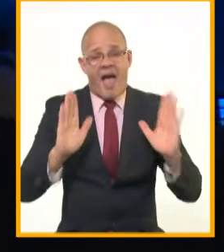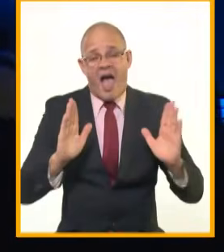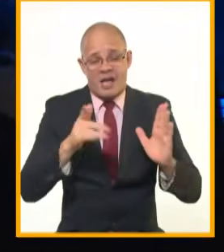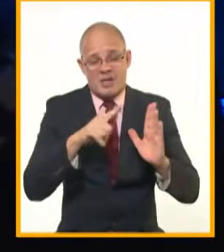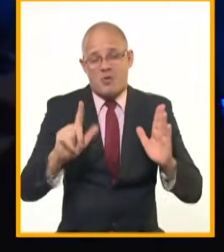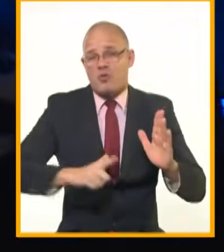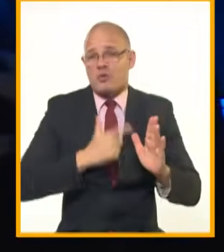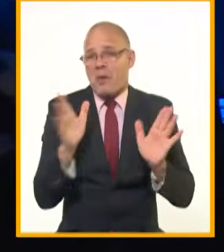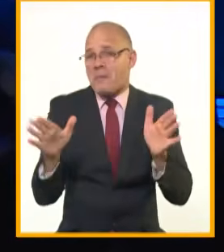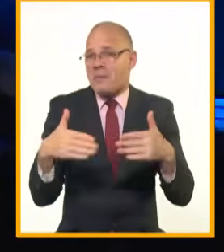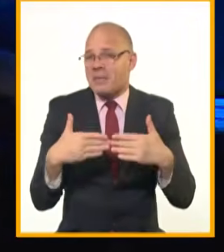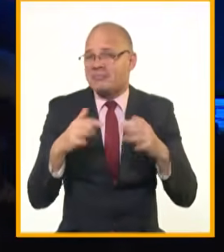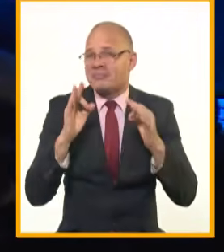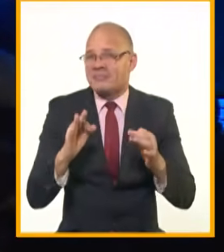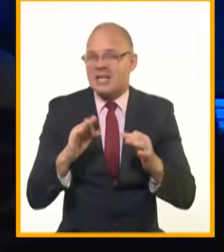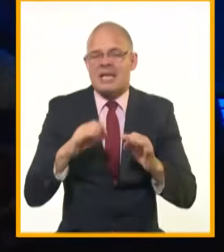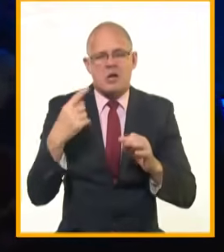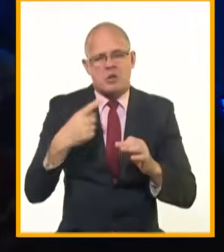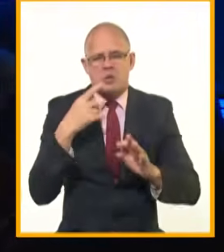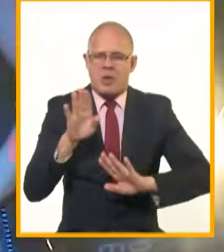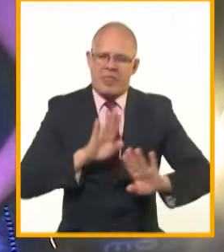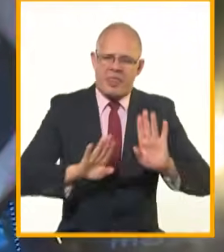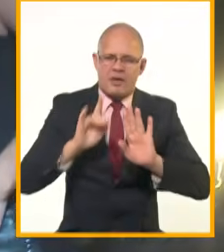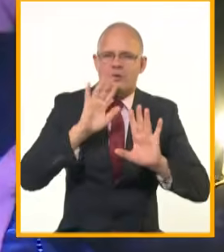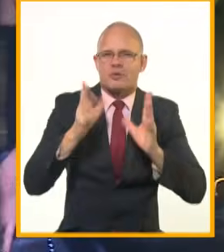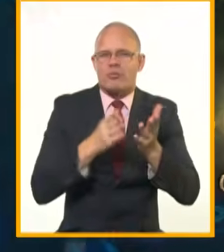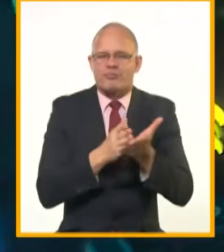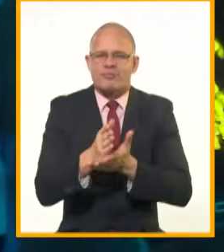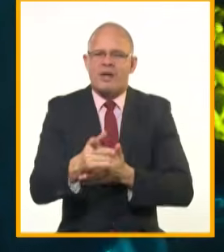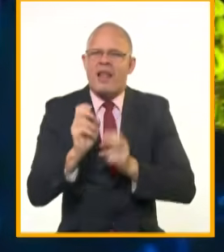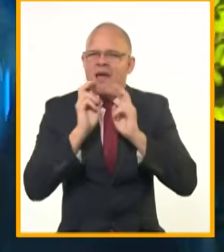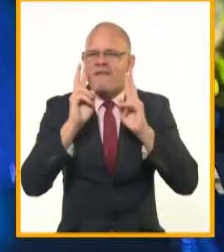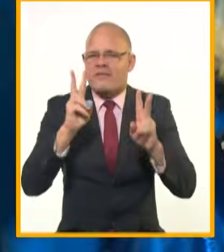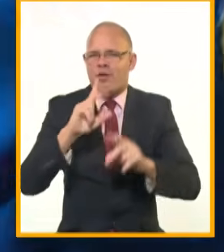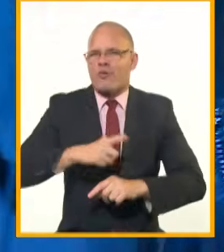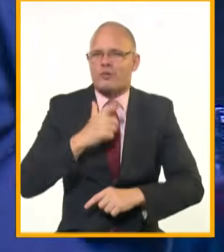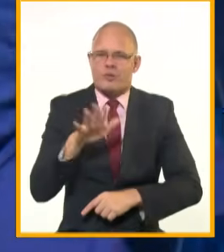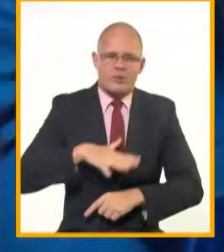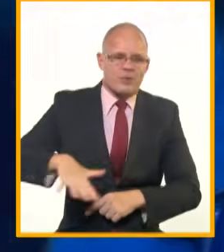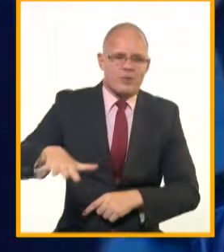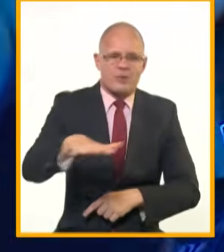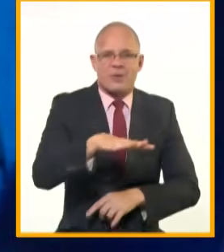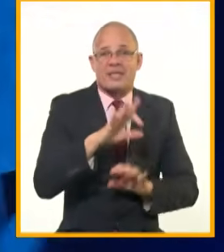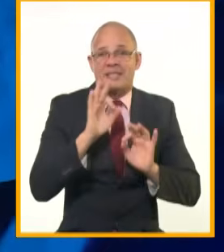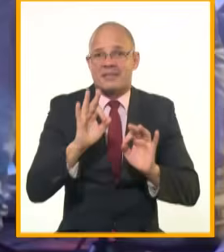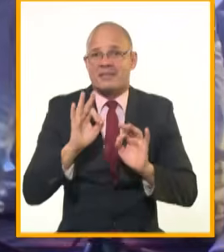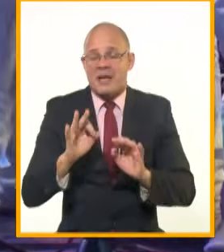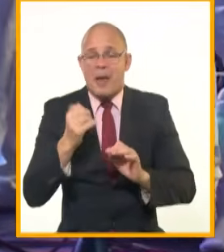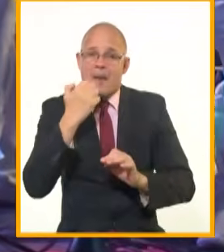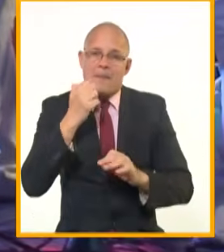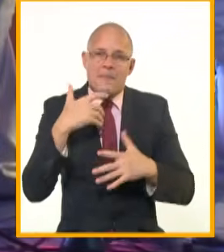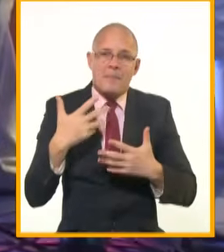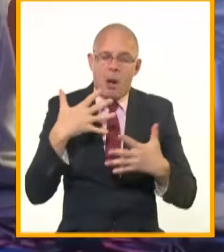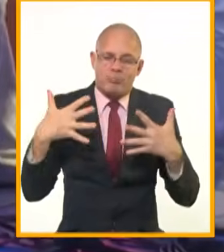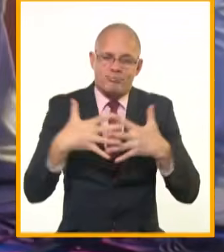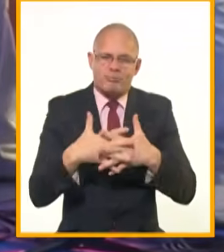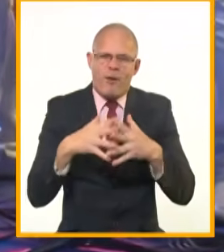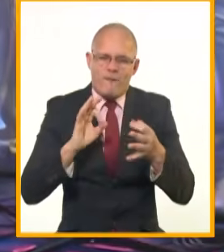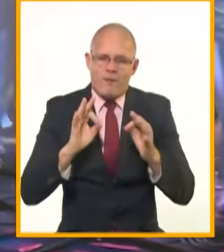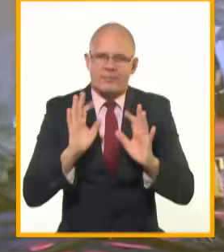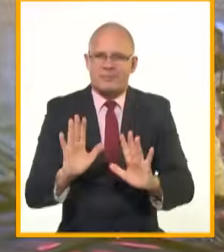concluyó, defendiendo la vida artística de la provincia que se nutrió de su gente, a la vez que se afianzó a su propia